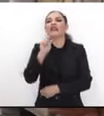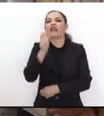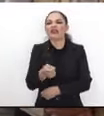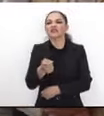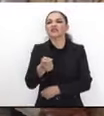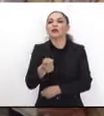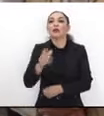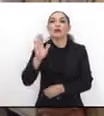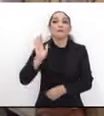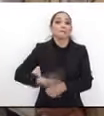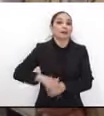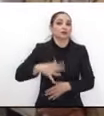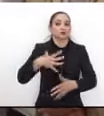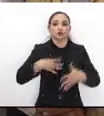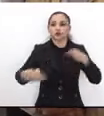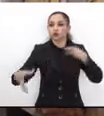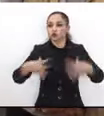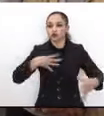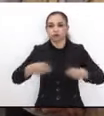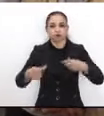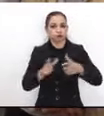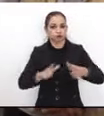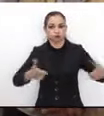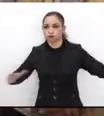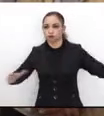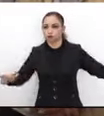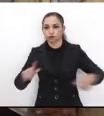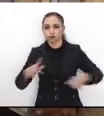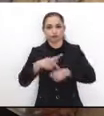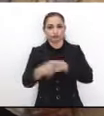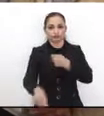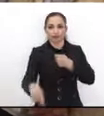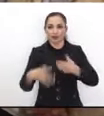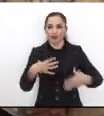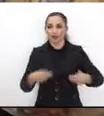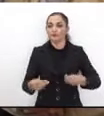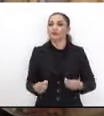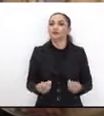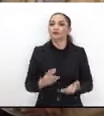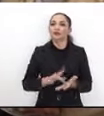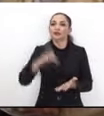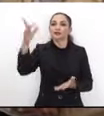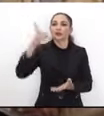y es donde tenemos que reforzar nuestros cuidados. Muchas gracias, que Dios los bendiga.